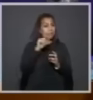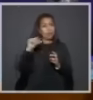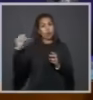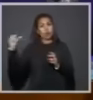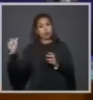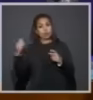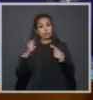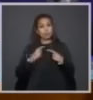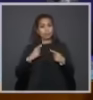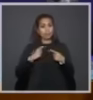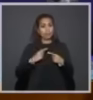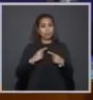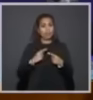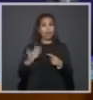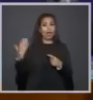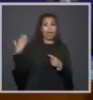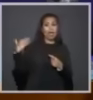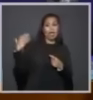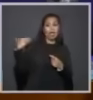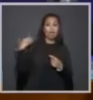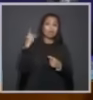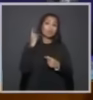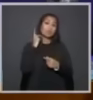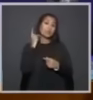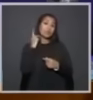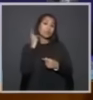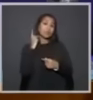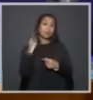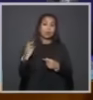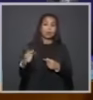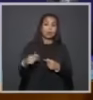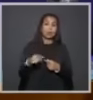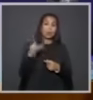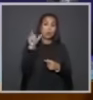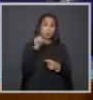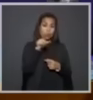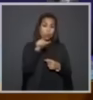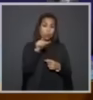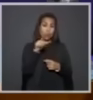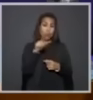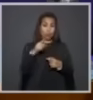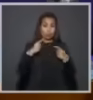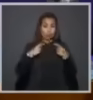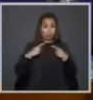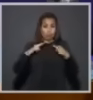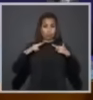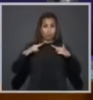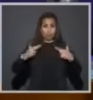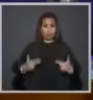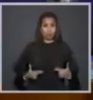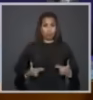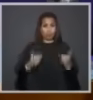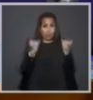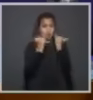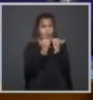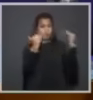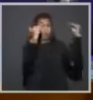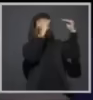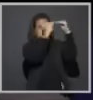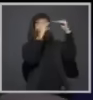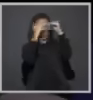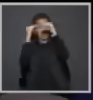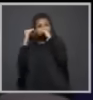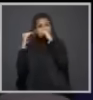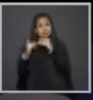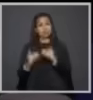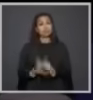de plantear que antes de ser políticos o antes de ser gobernantes o candidatos a la presidencia, ustedes son seres humanos, como nosotros y como todos los aquí presentes. Todos los